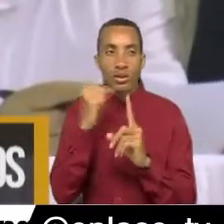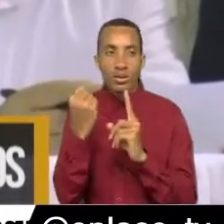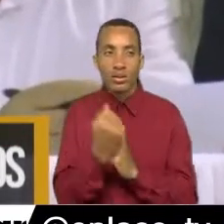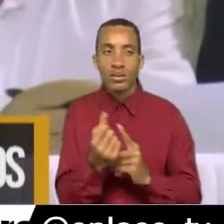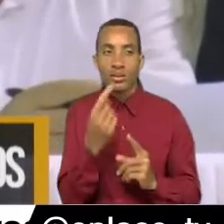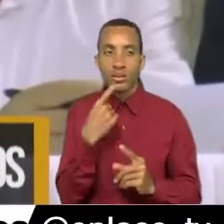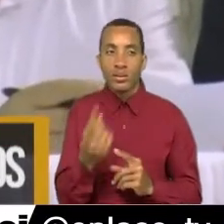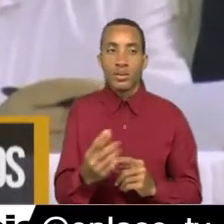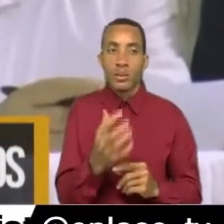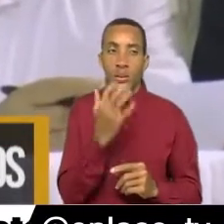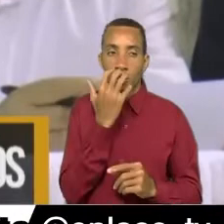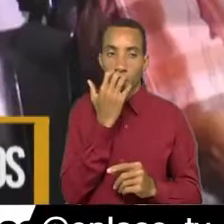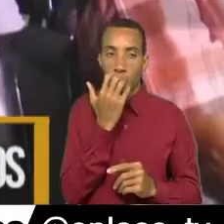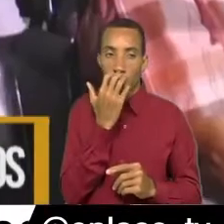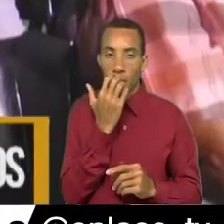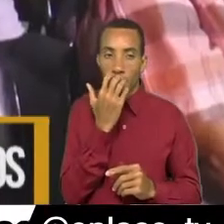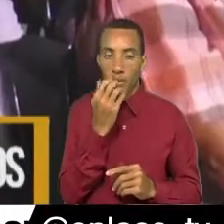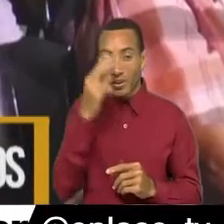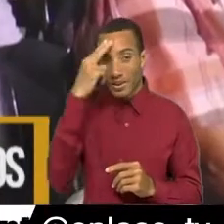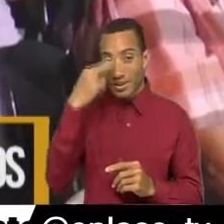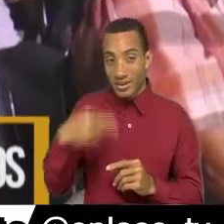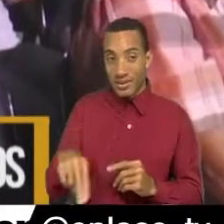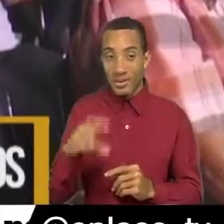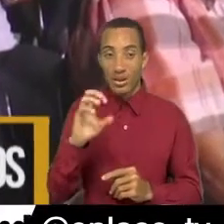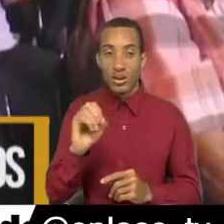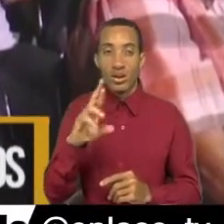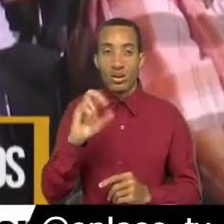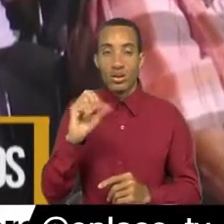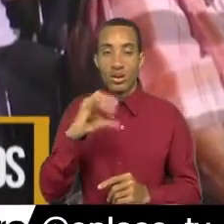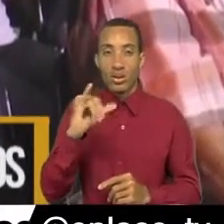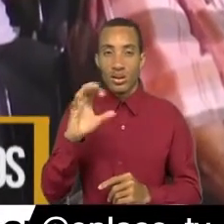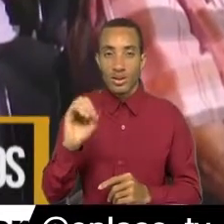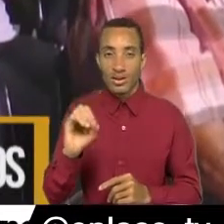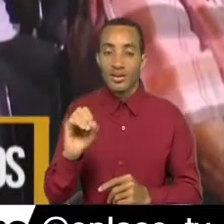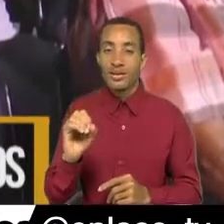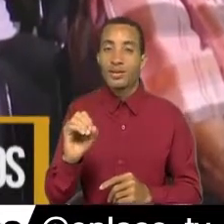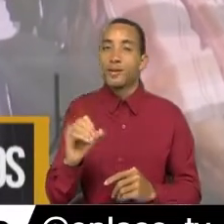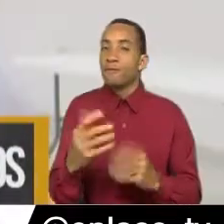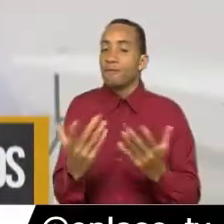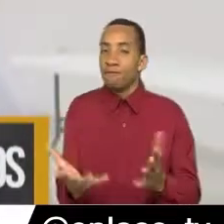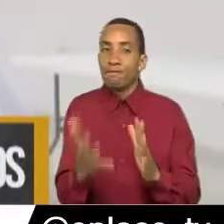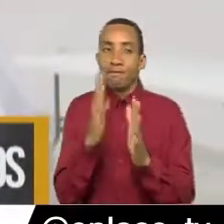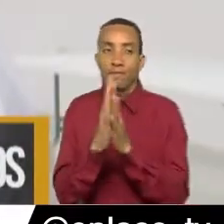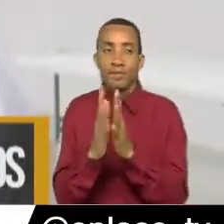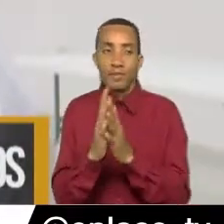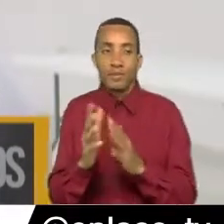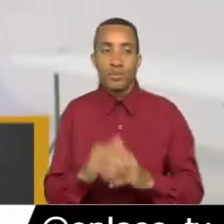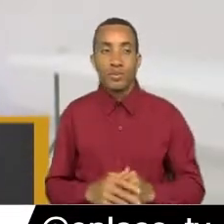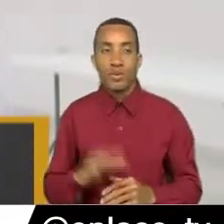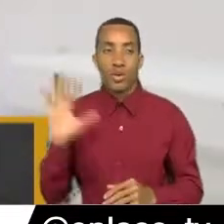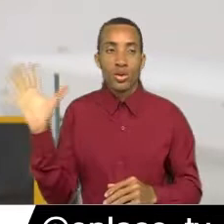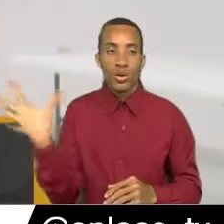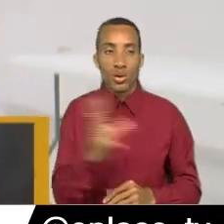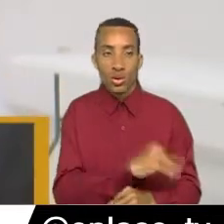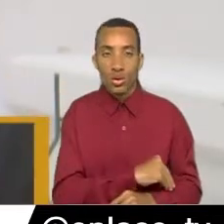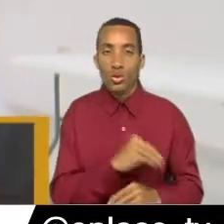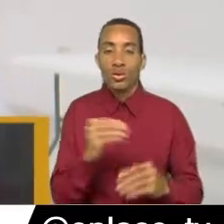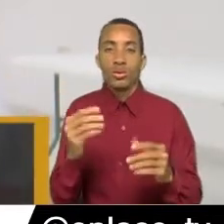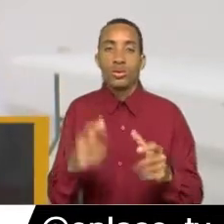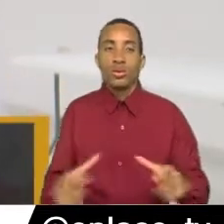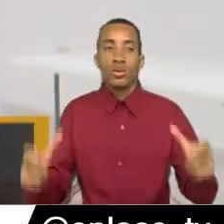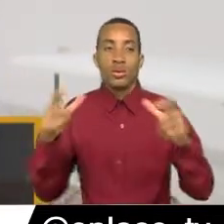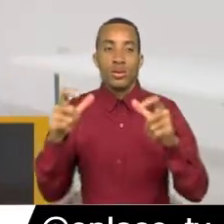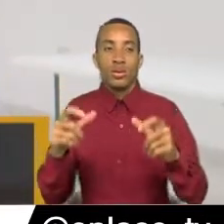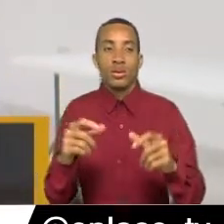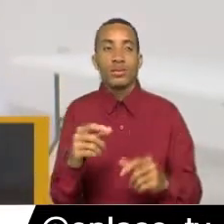senador Horacio José Serpa, del Partido Liberal, habló sobre el compromiso con su tierra natal. Todos los parlamentarios tenemos claro que